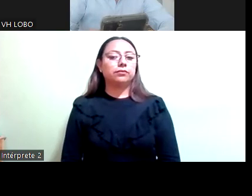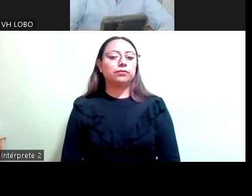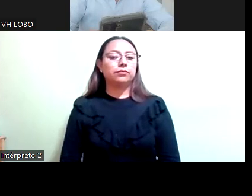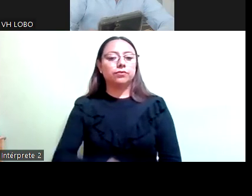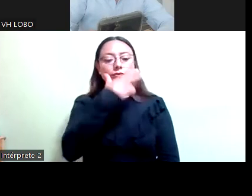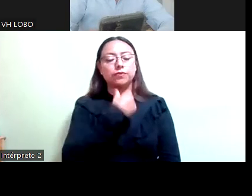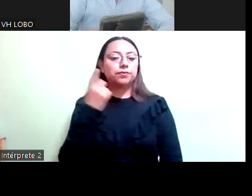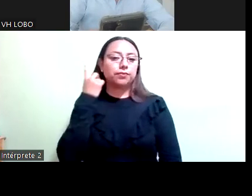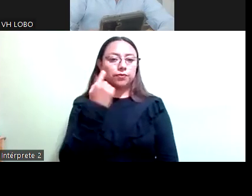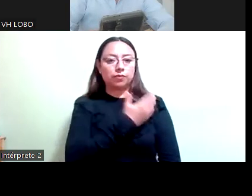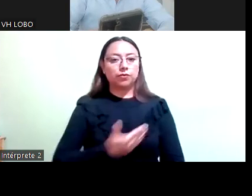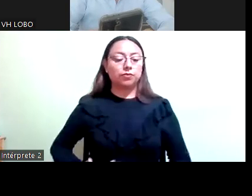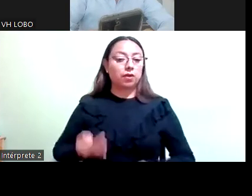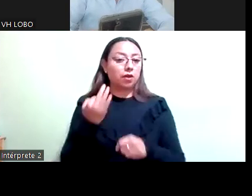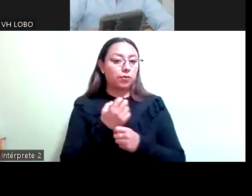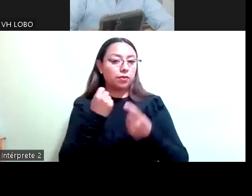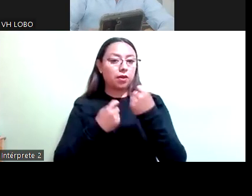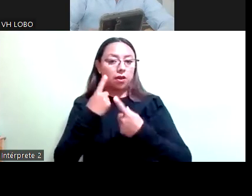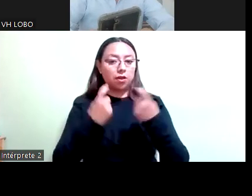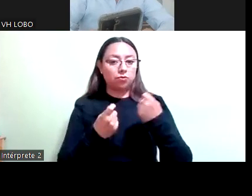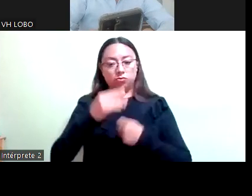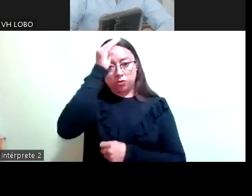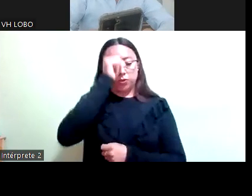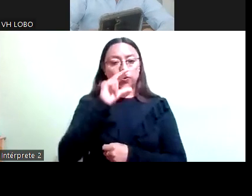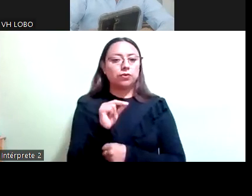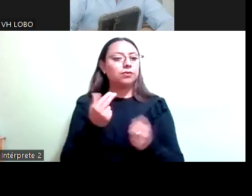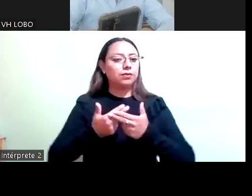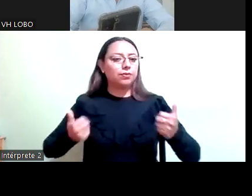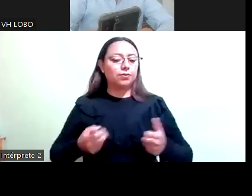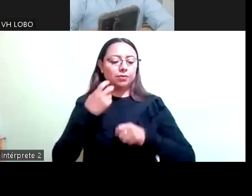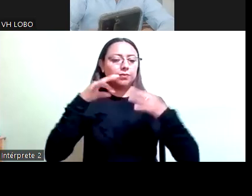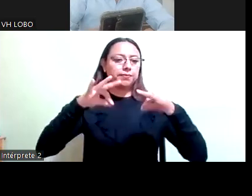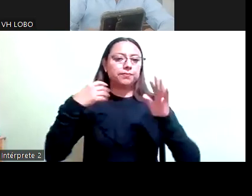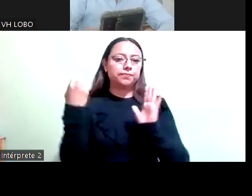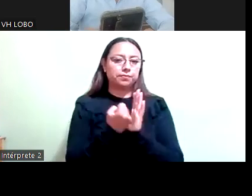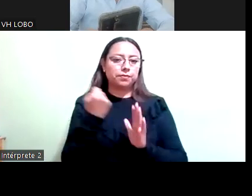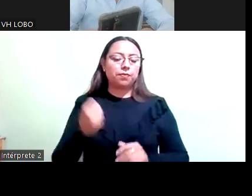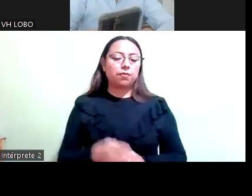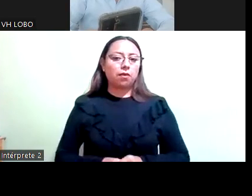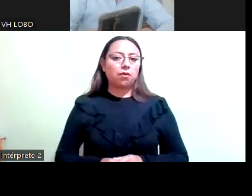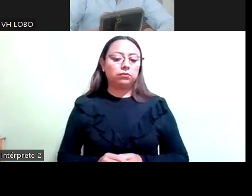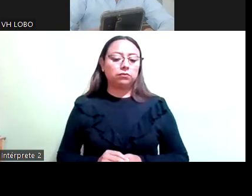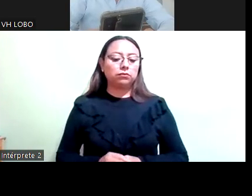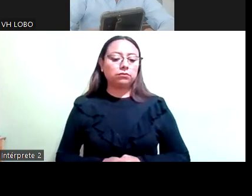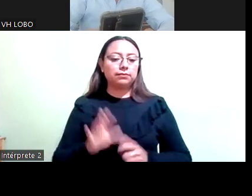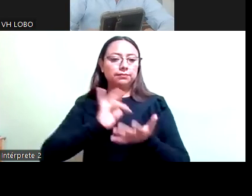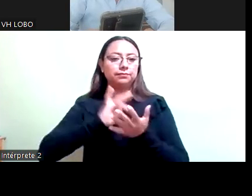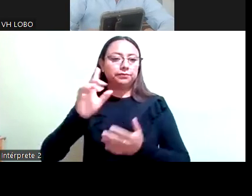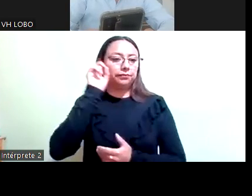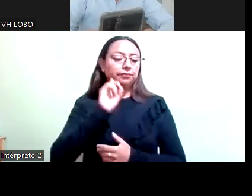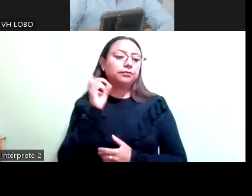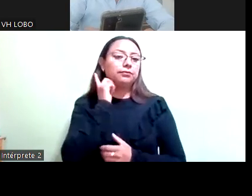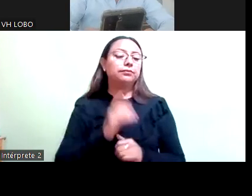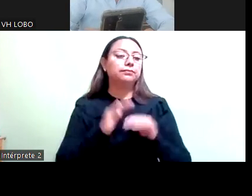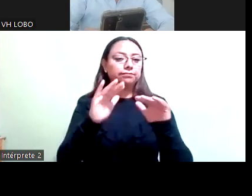Diputado presidente, al no haber manifestaciones en contra, se aprueba el documento en referencia. Gracias, diputada.